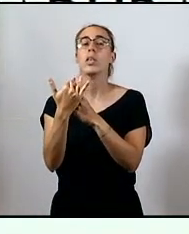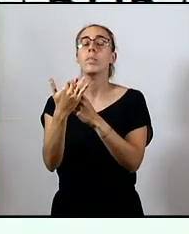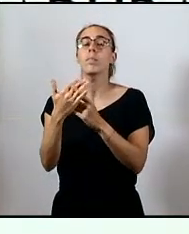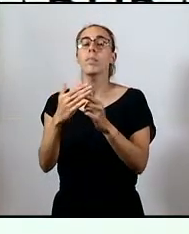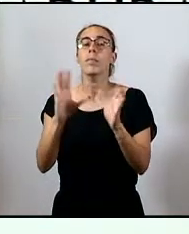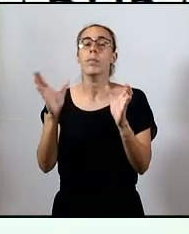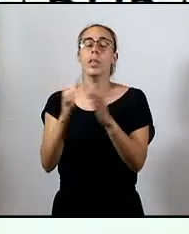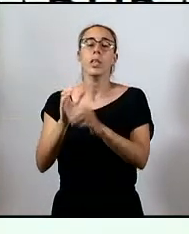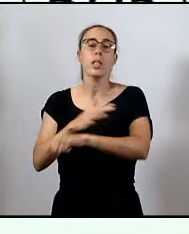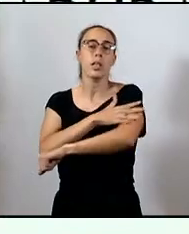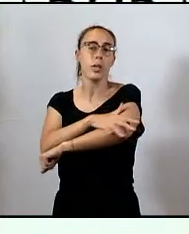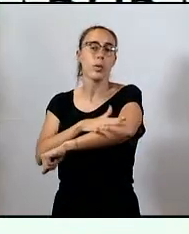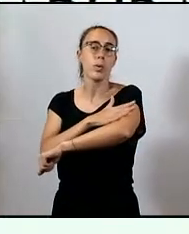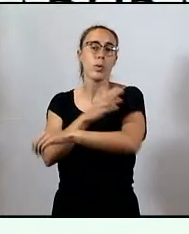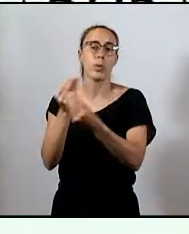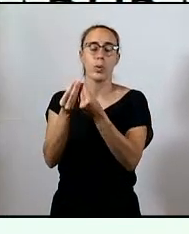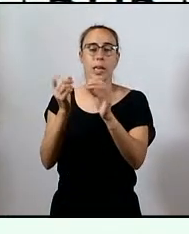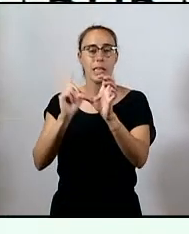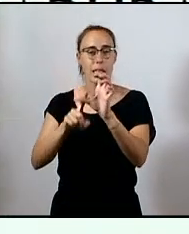decidido